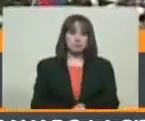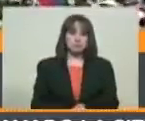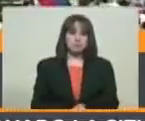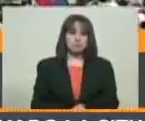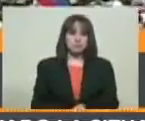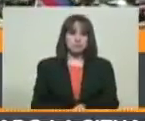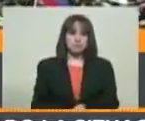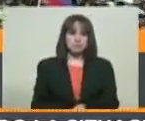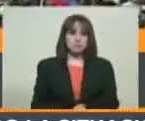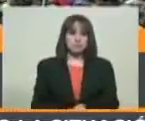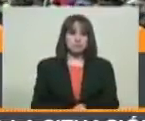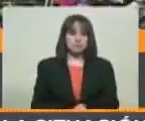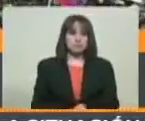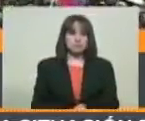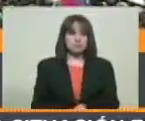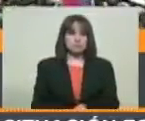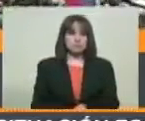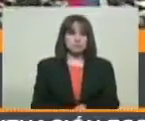Y vi lo mismo.